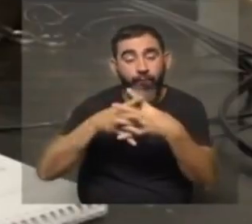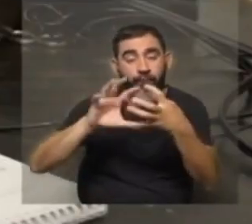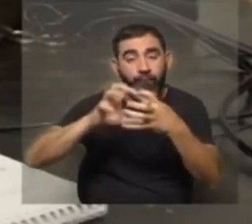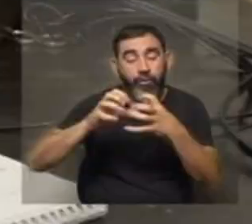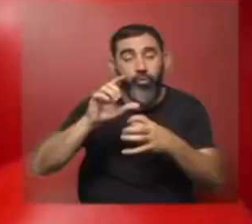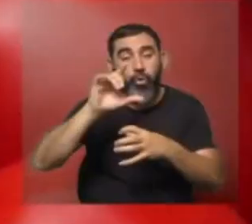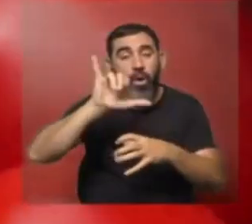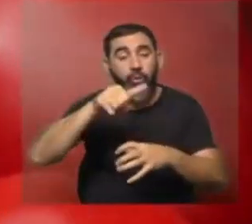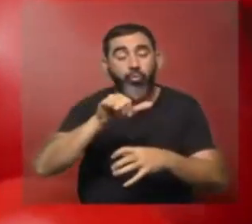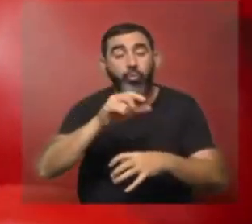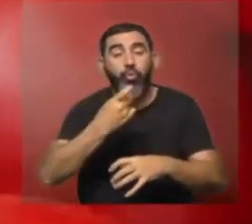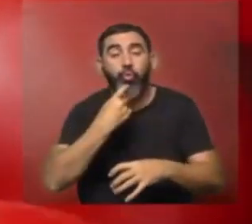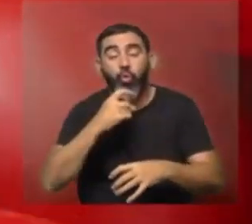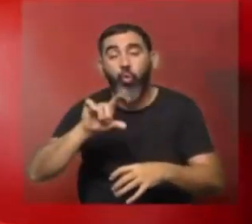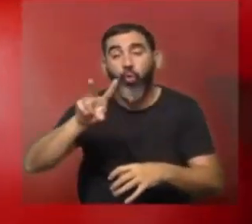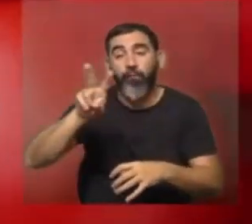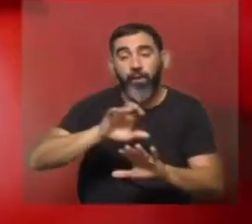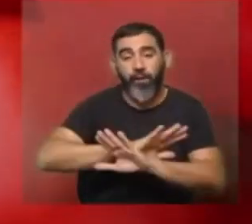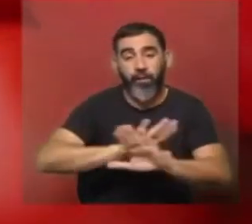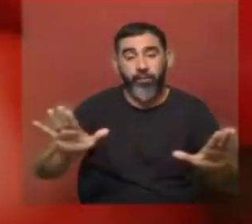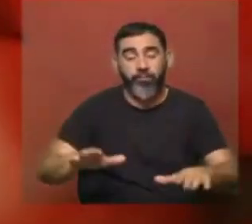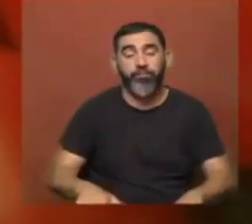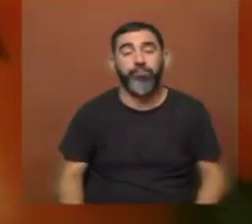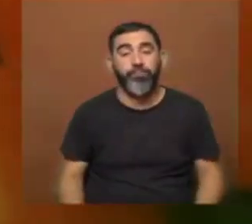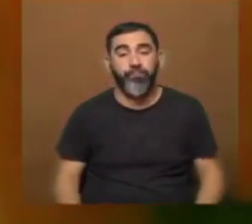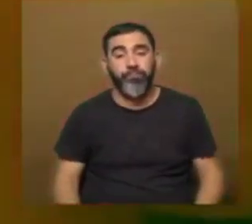o rojo o verde.